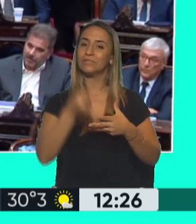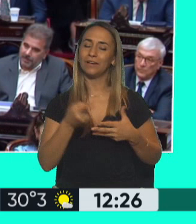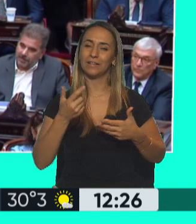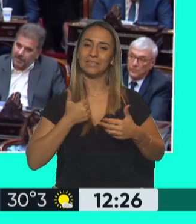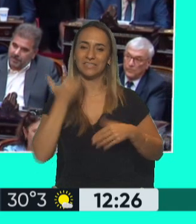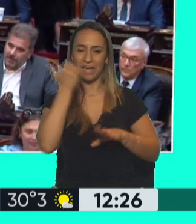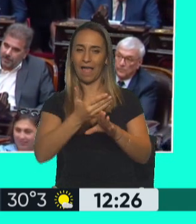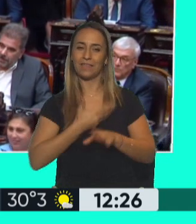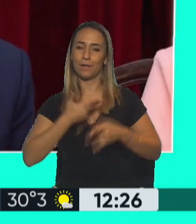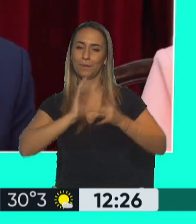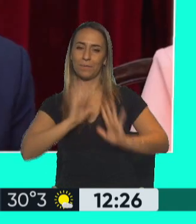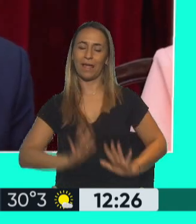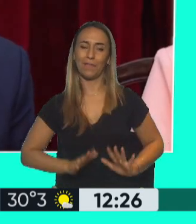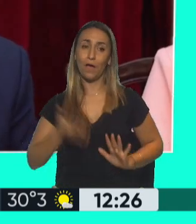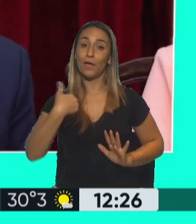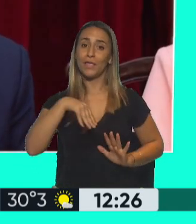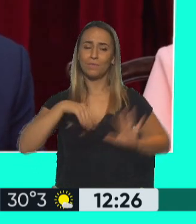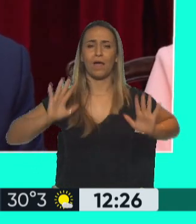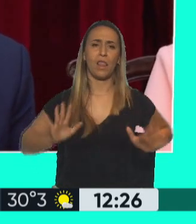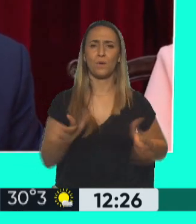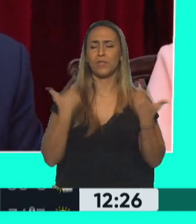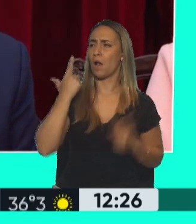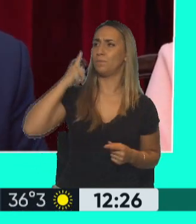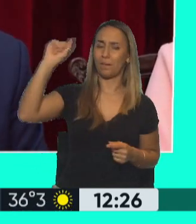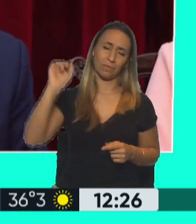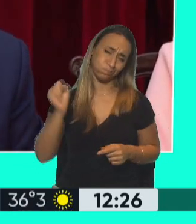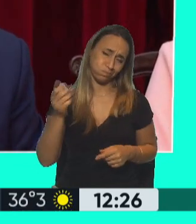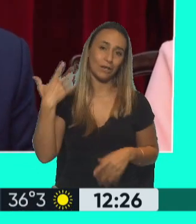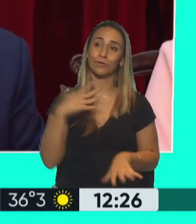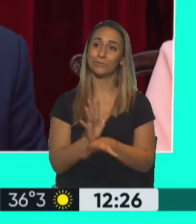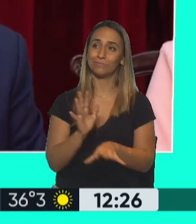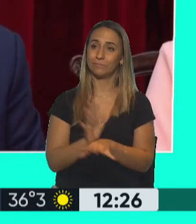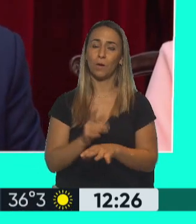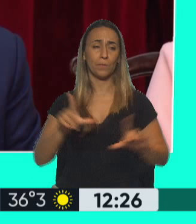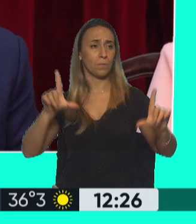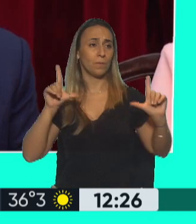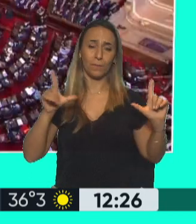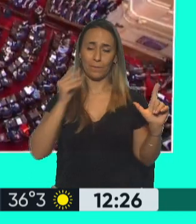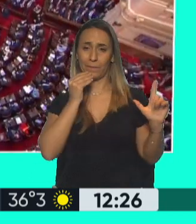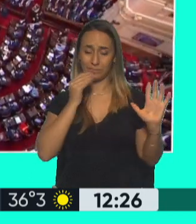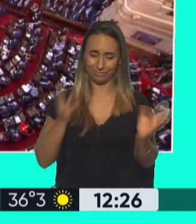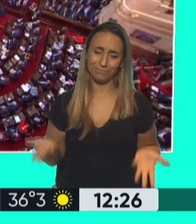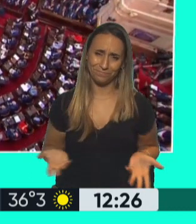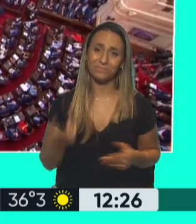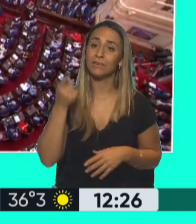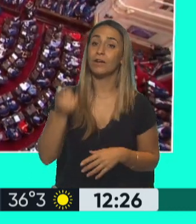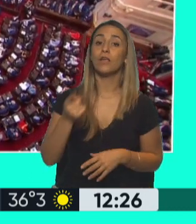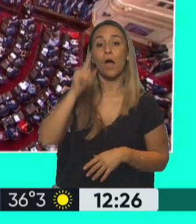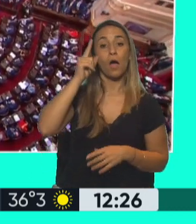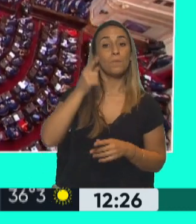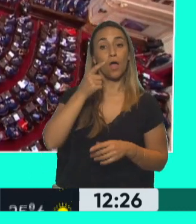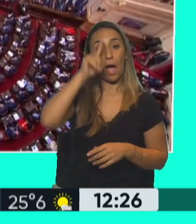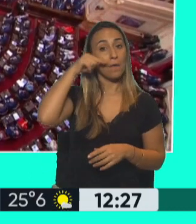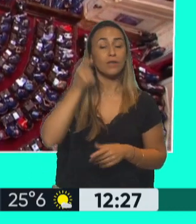acting de retirarse del Congreso, que ya lo han hecho. El presidente no mencionó ni a Mauricio Macri ni a la